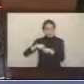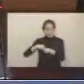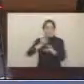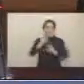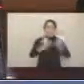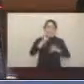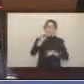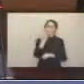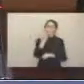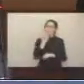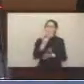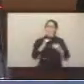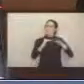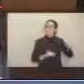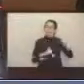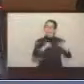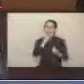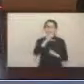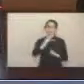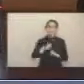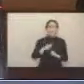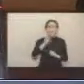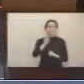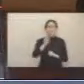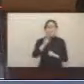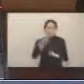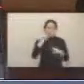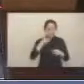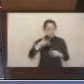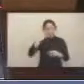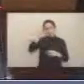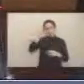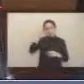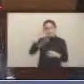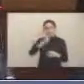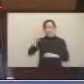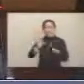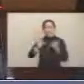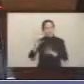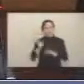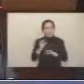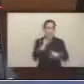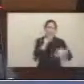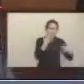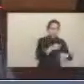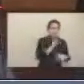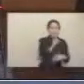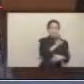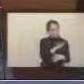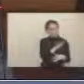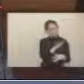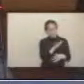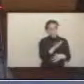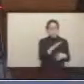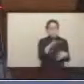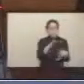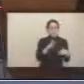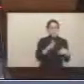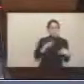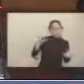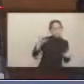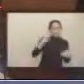el 15,3, lejos del objetivo que nos habíamos fijado del 33%. Por tanto, eso hay que aceptarlo y le reconozco que